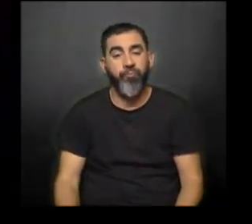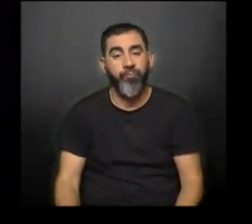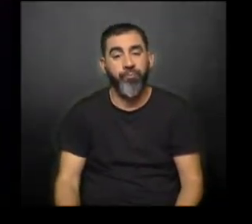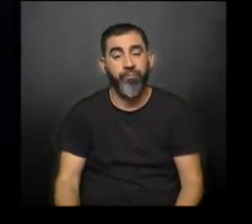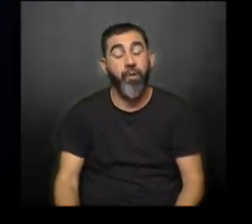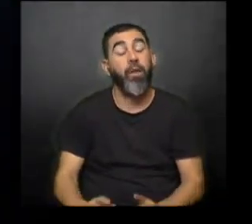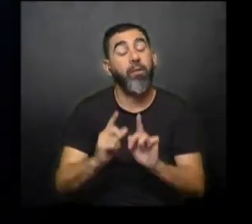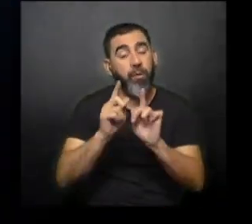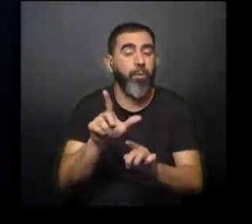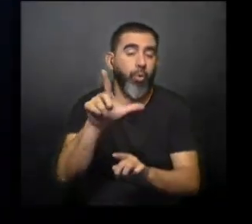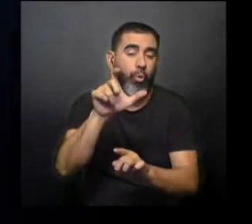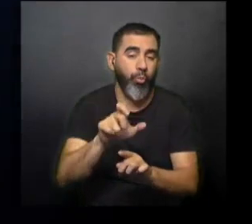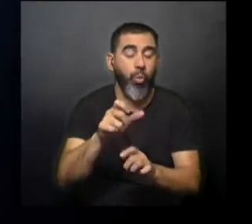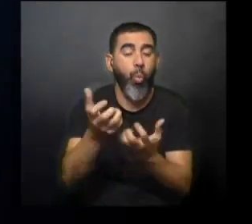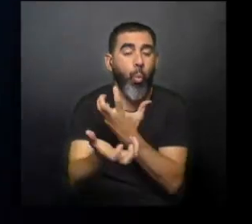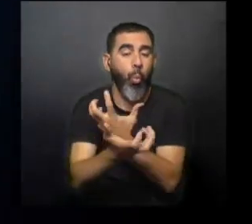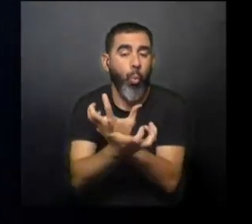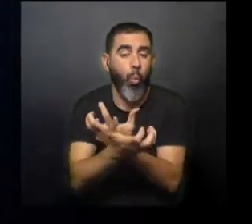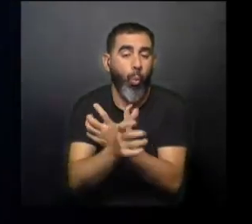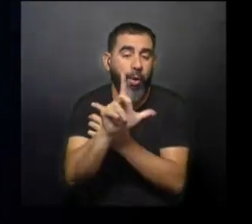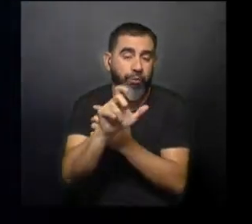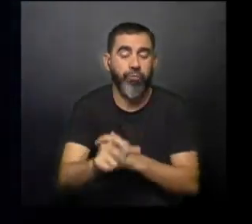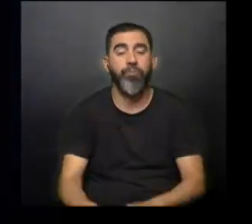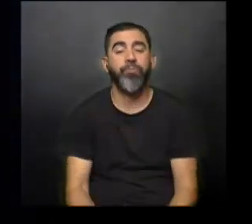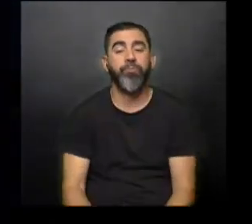y también obviamente del hueso.